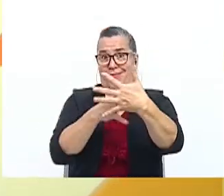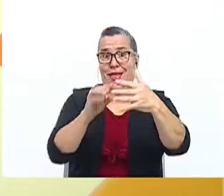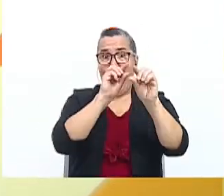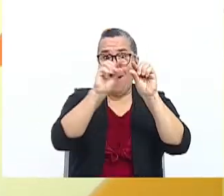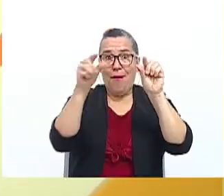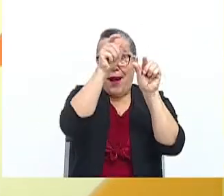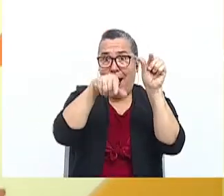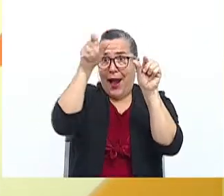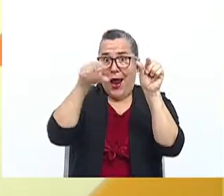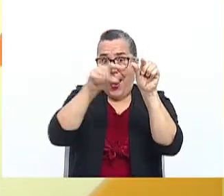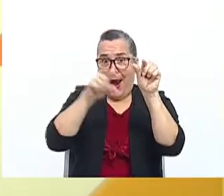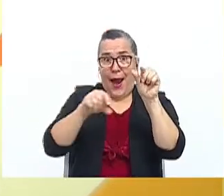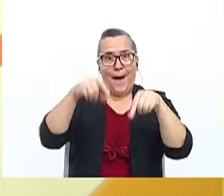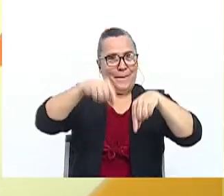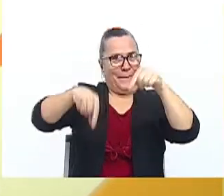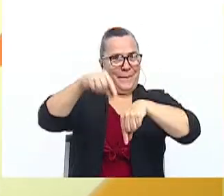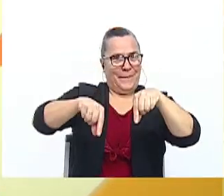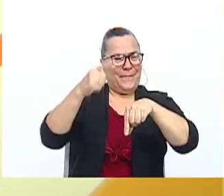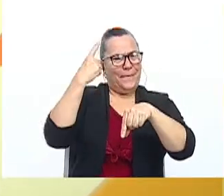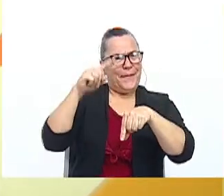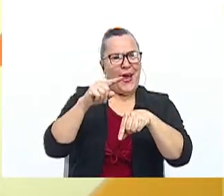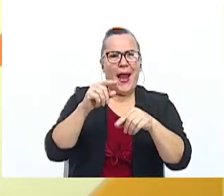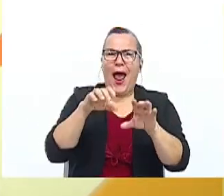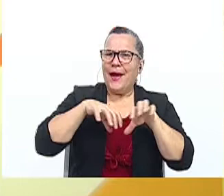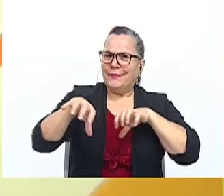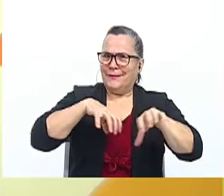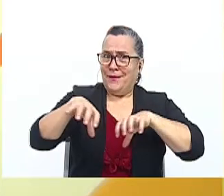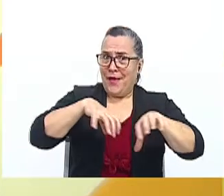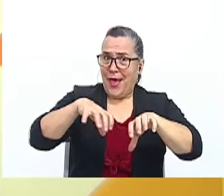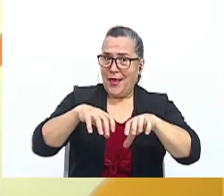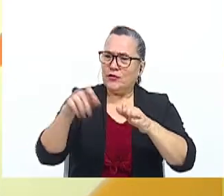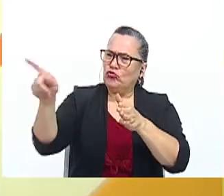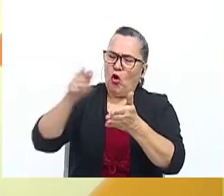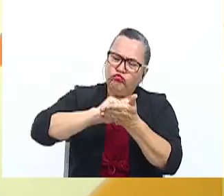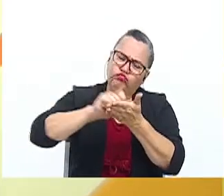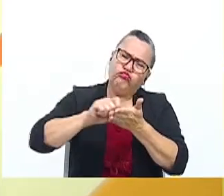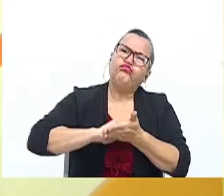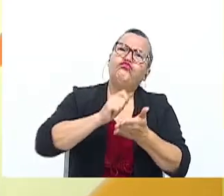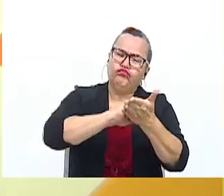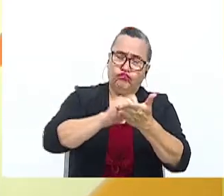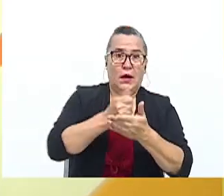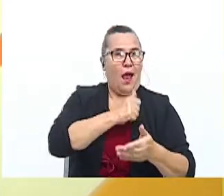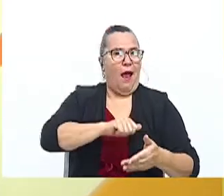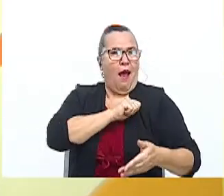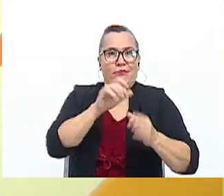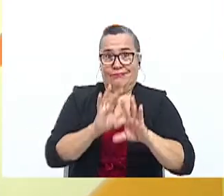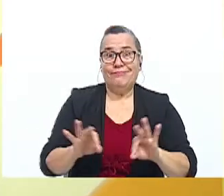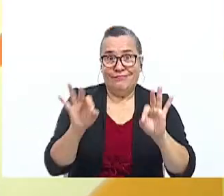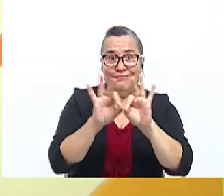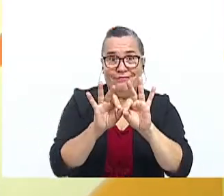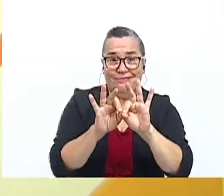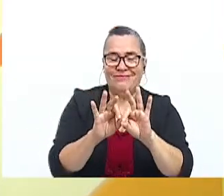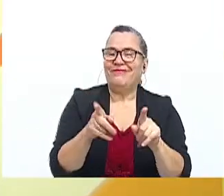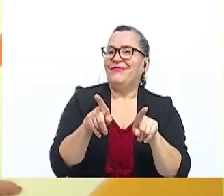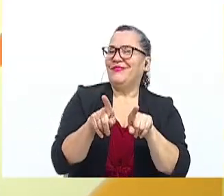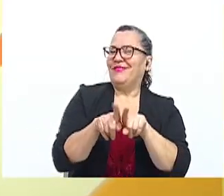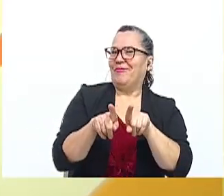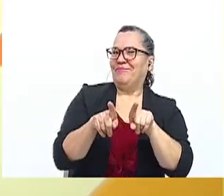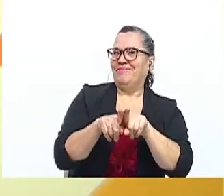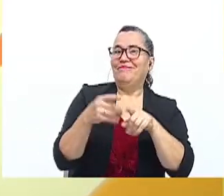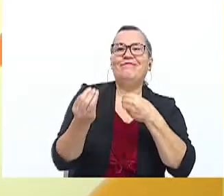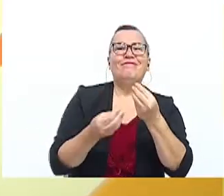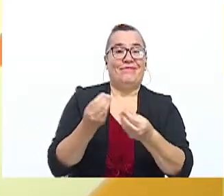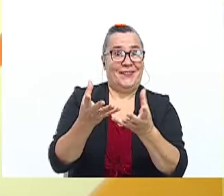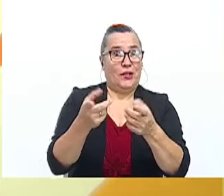a mano, para que puedan realizar conmigo esas actividades y tomen nota de los aspectos más importantes. También quiero